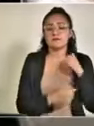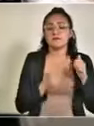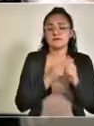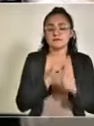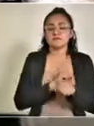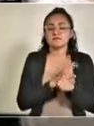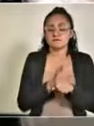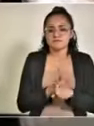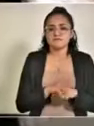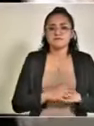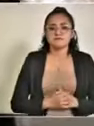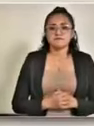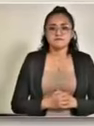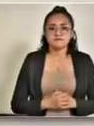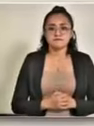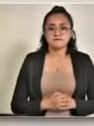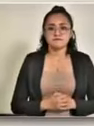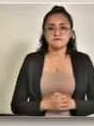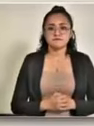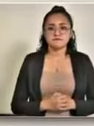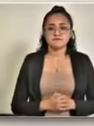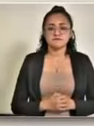COVID. ¿Es cuánto?